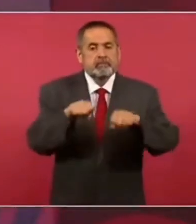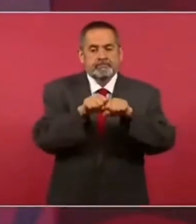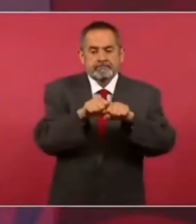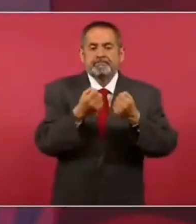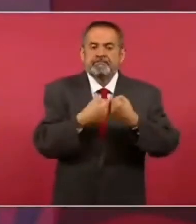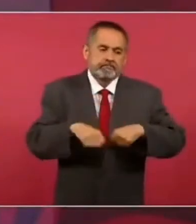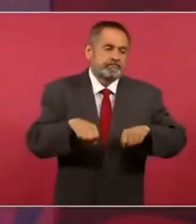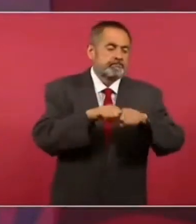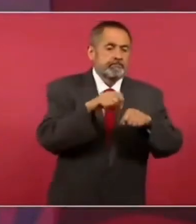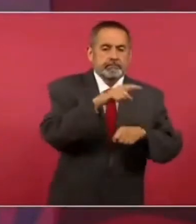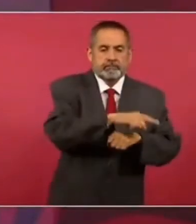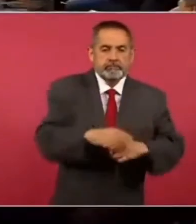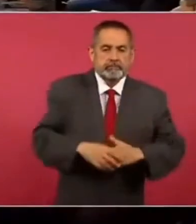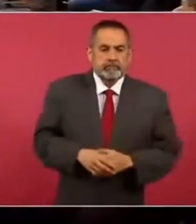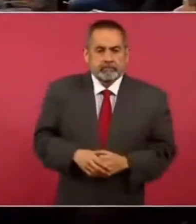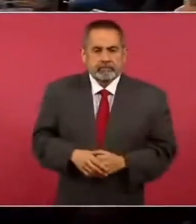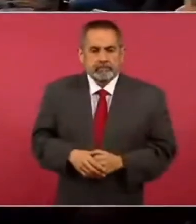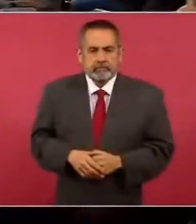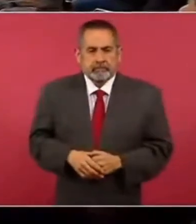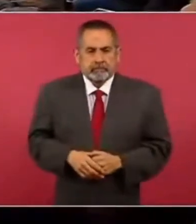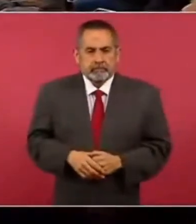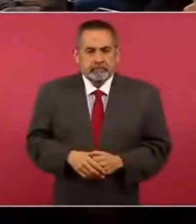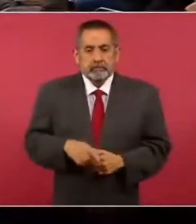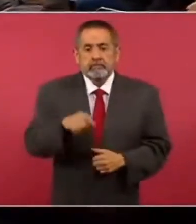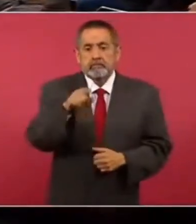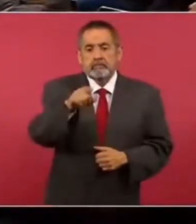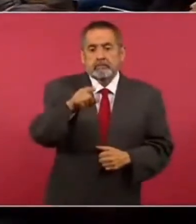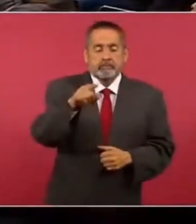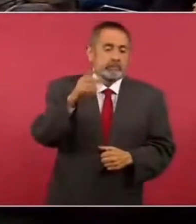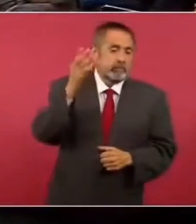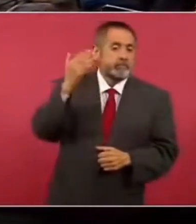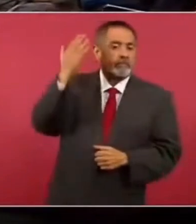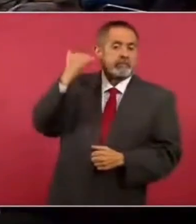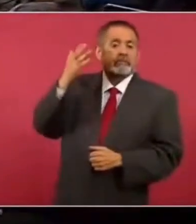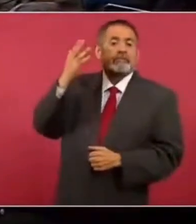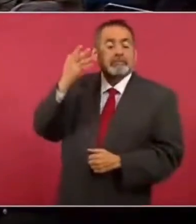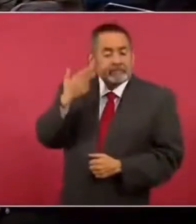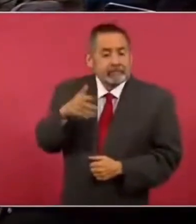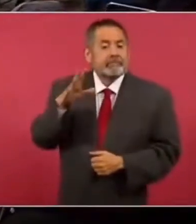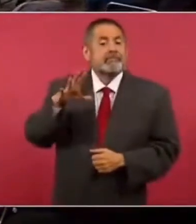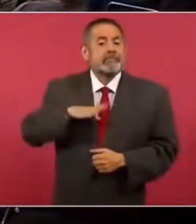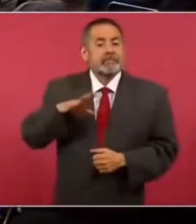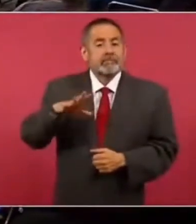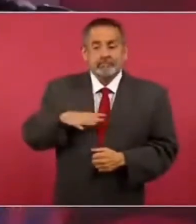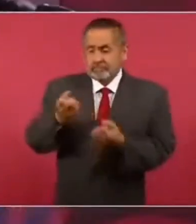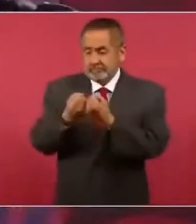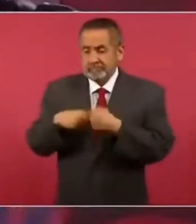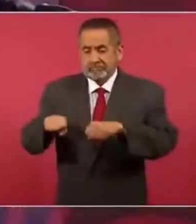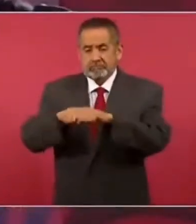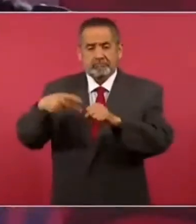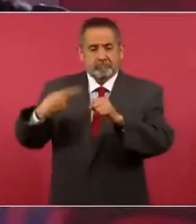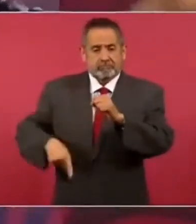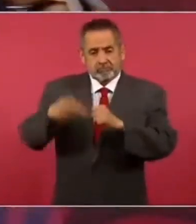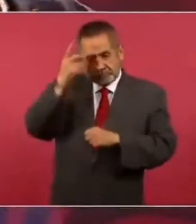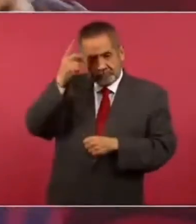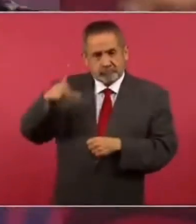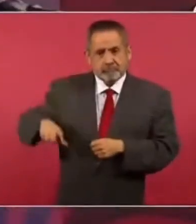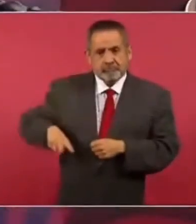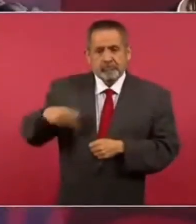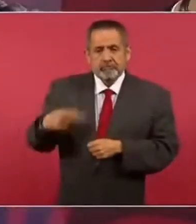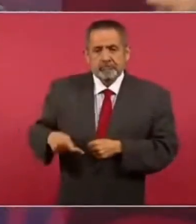seguro. Había aseguradoras mexicanas. Y había una aseguradora. Del gobierno. El gobierno. Que las